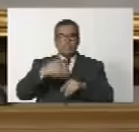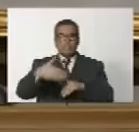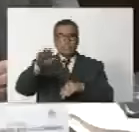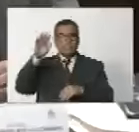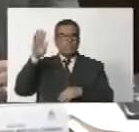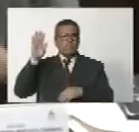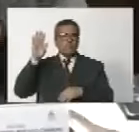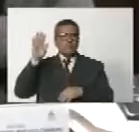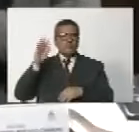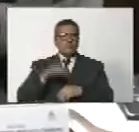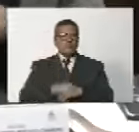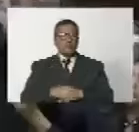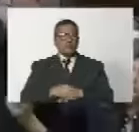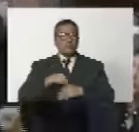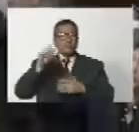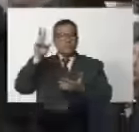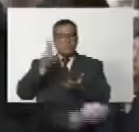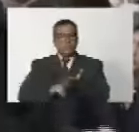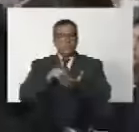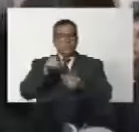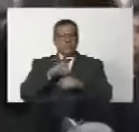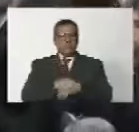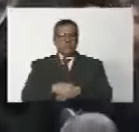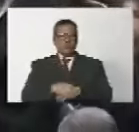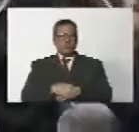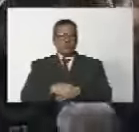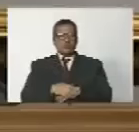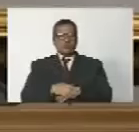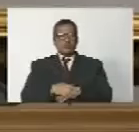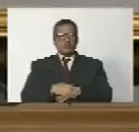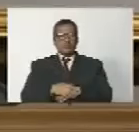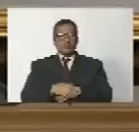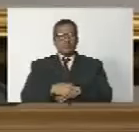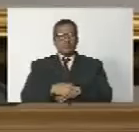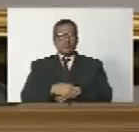costumbre, queda aprobado.